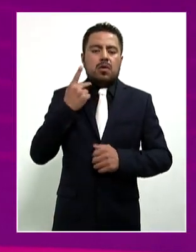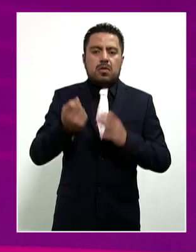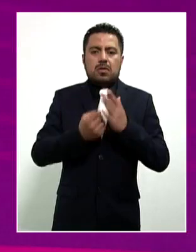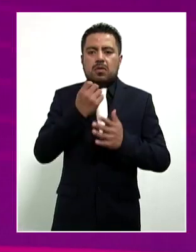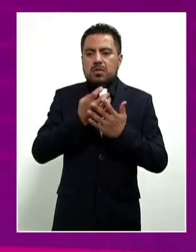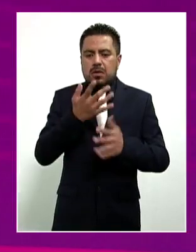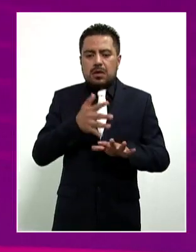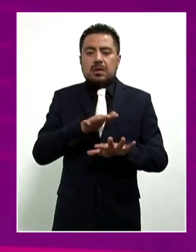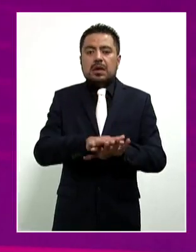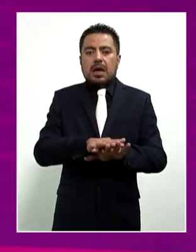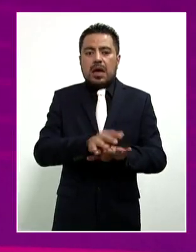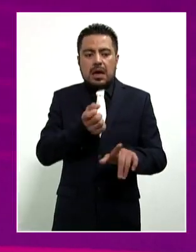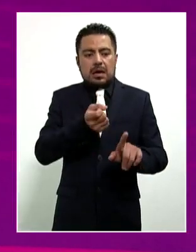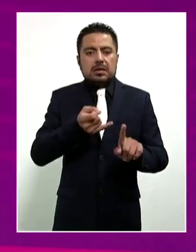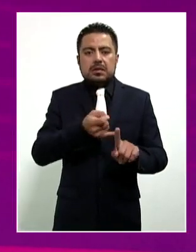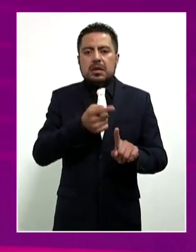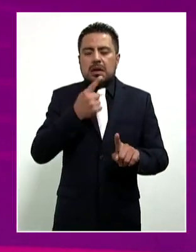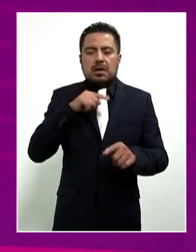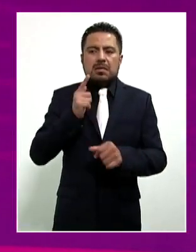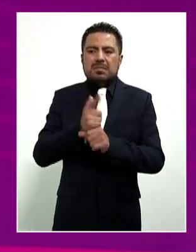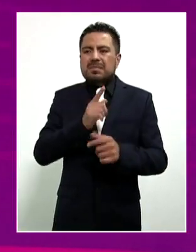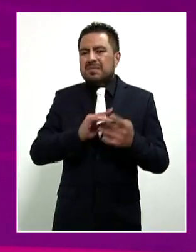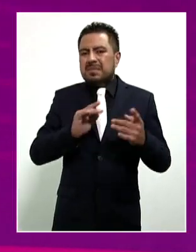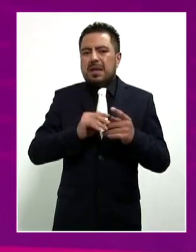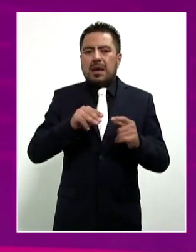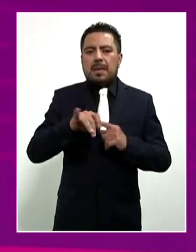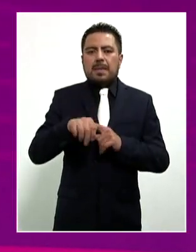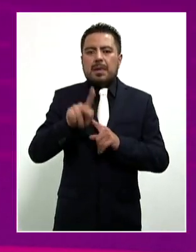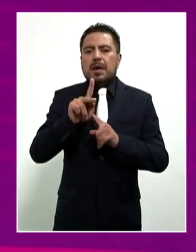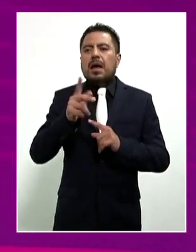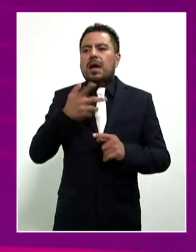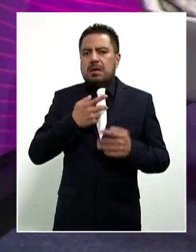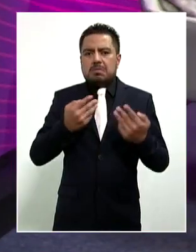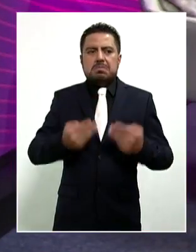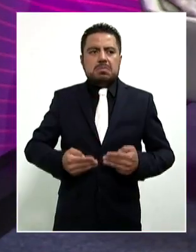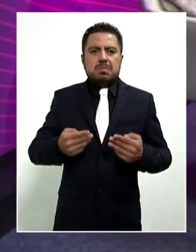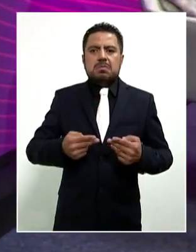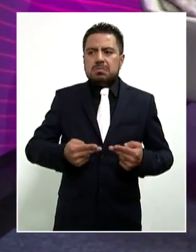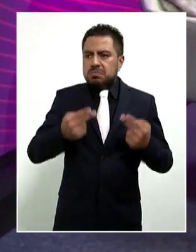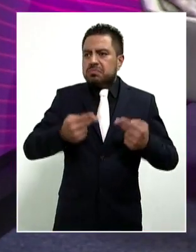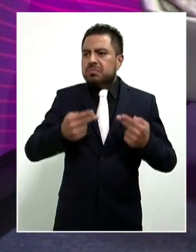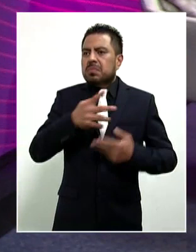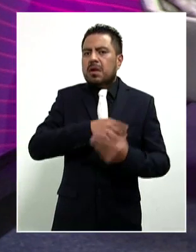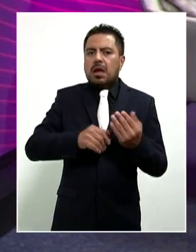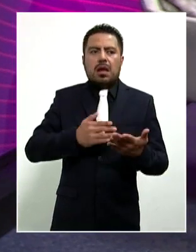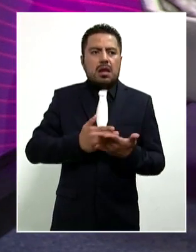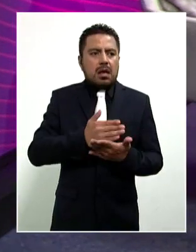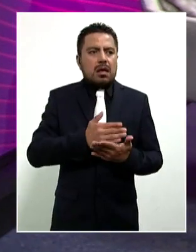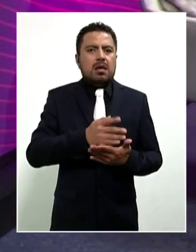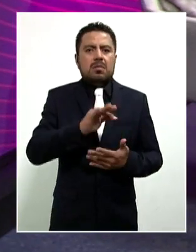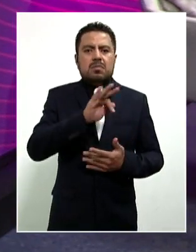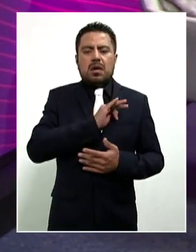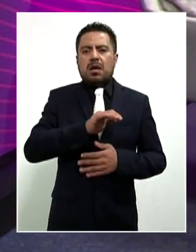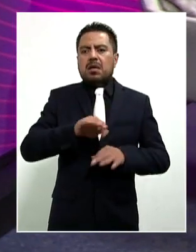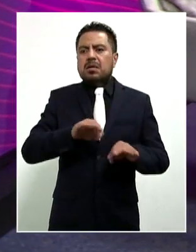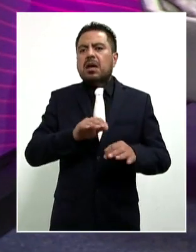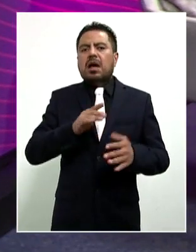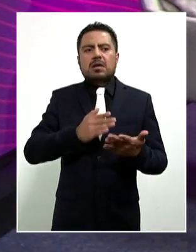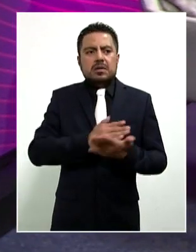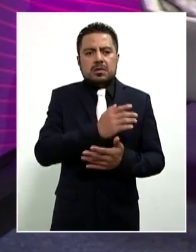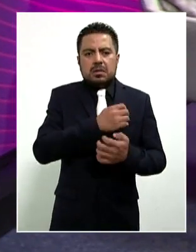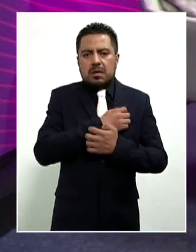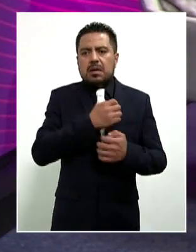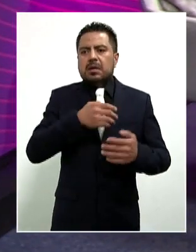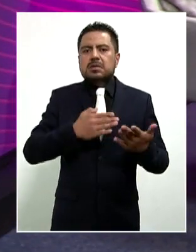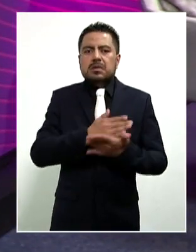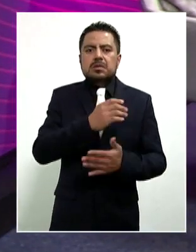de integración que, como ya mencionó Marc, hay mercado laboral, hay acceso, puede haber acceso a la educación, puede haber acceso a